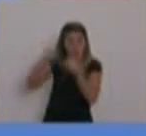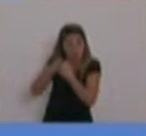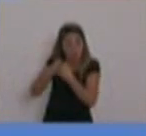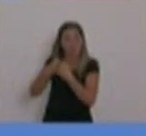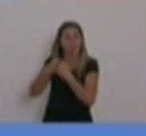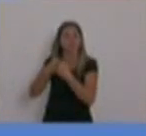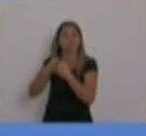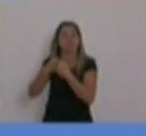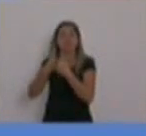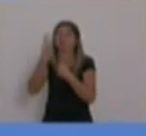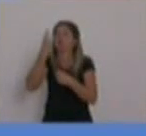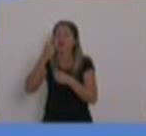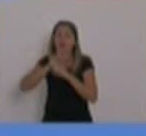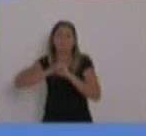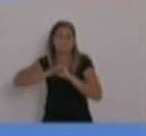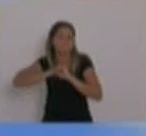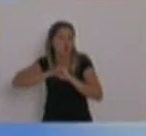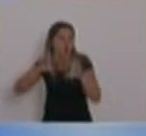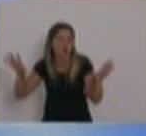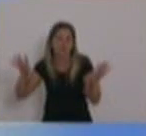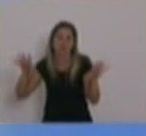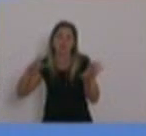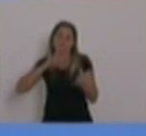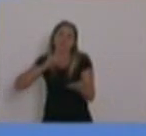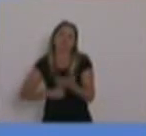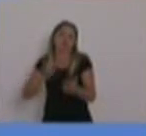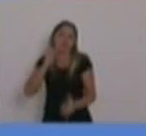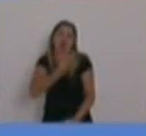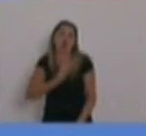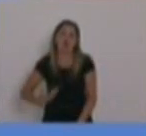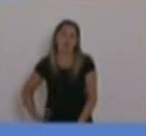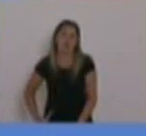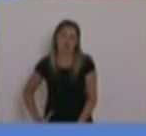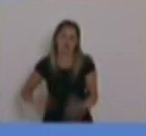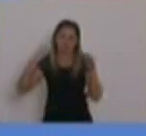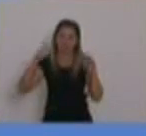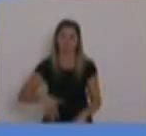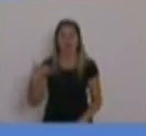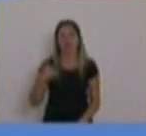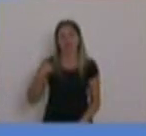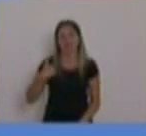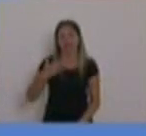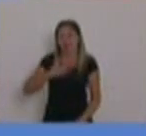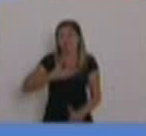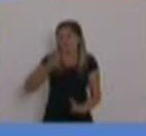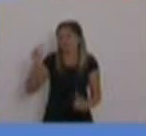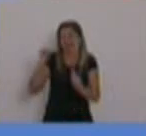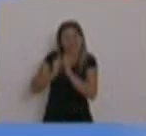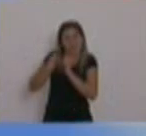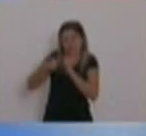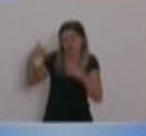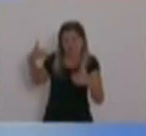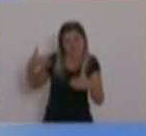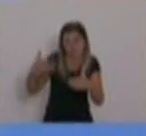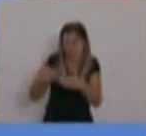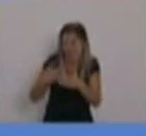Senador, resulta llamativo esta idea no transversal dentro de Juntos por el Cambio de que